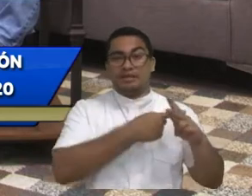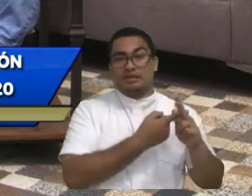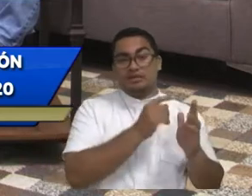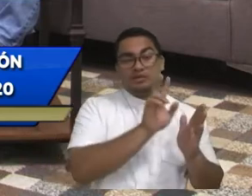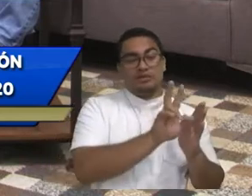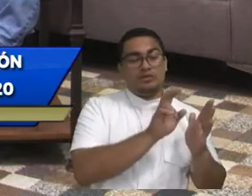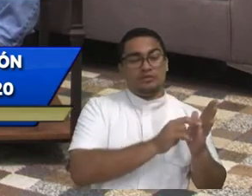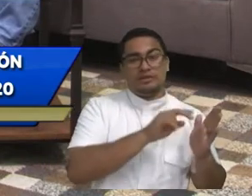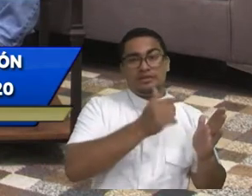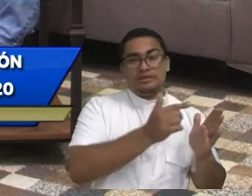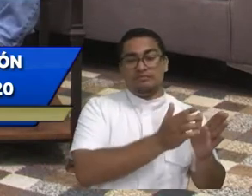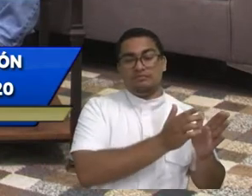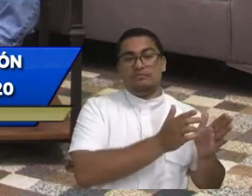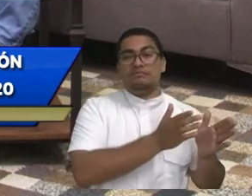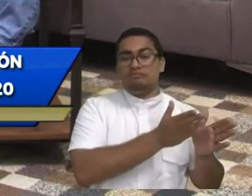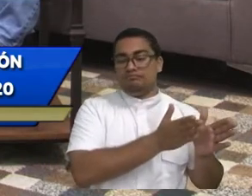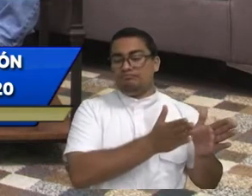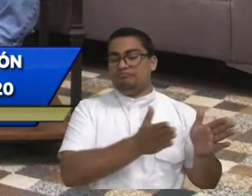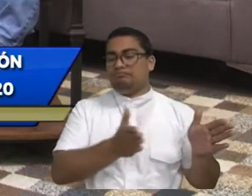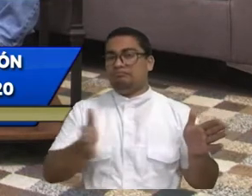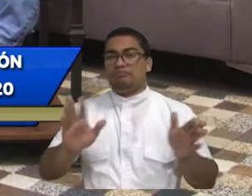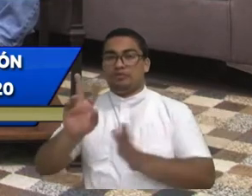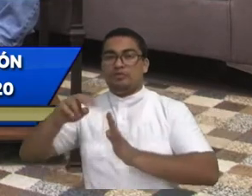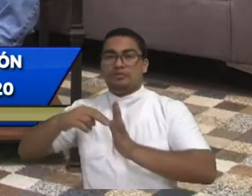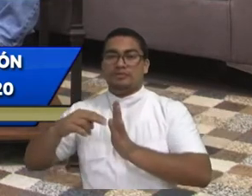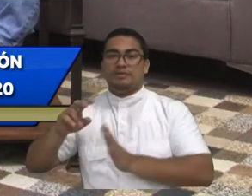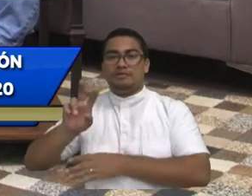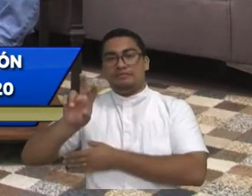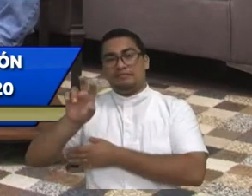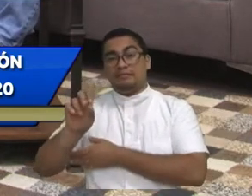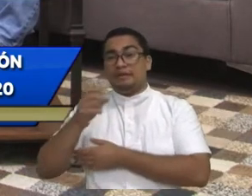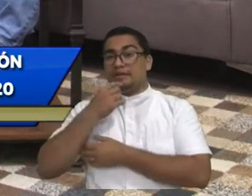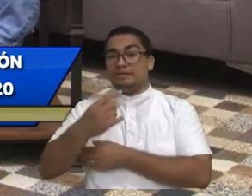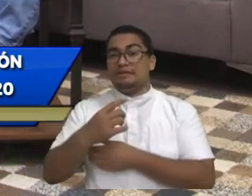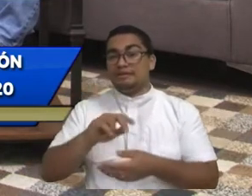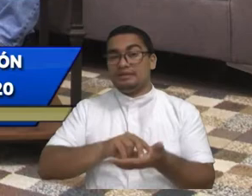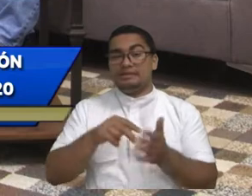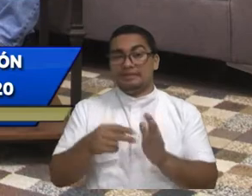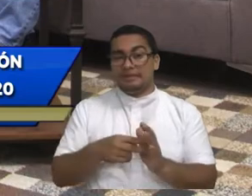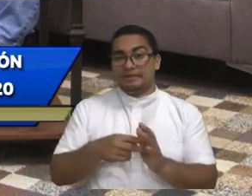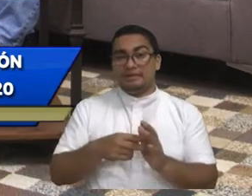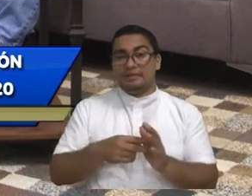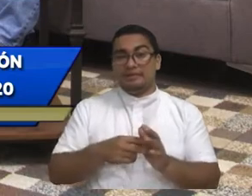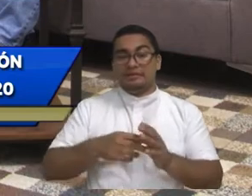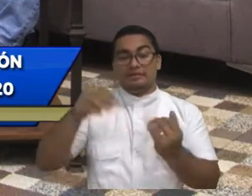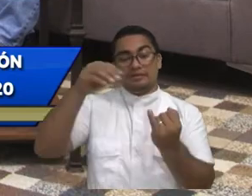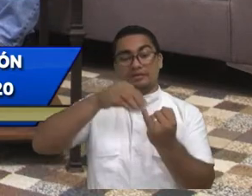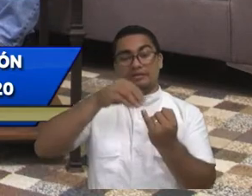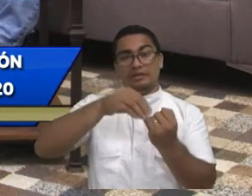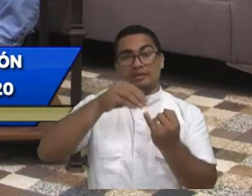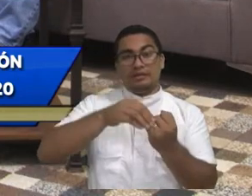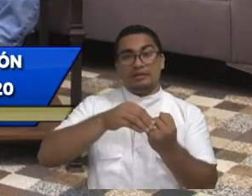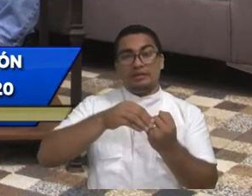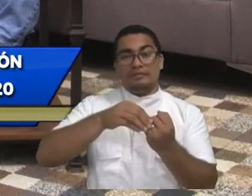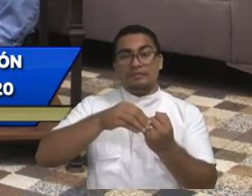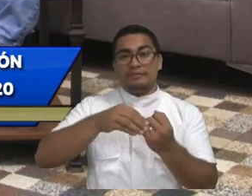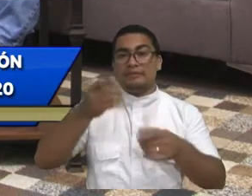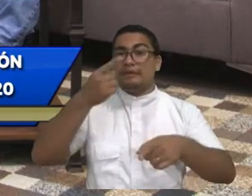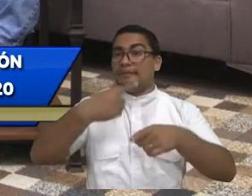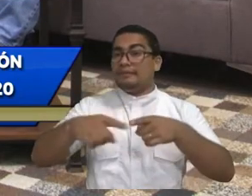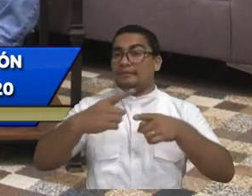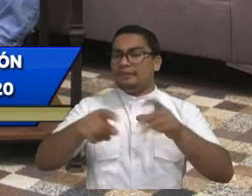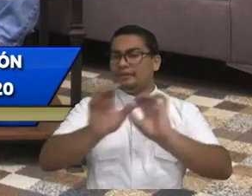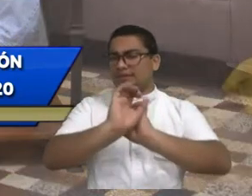nosotros ya hablamos de gratuidad de la educación técnica y la capacitación berna entonces como